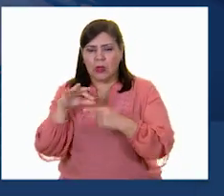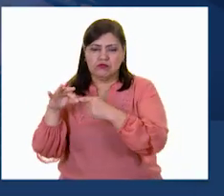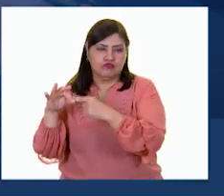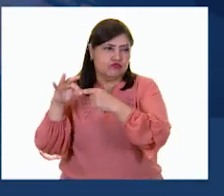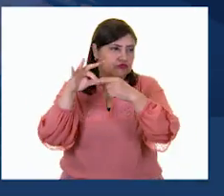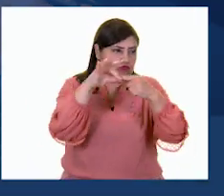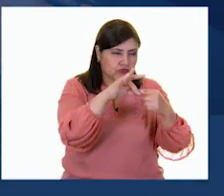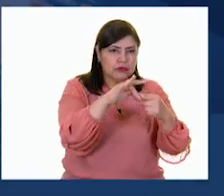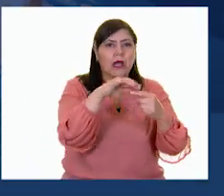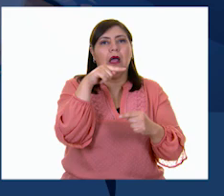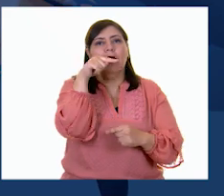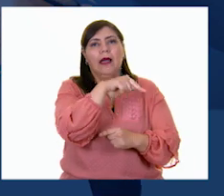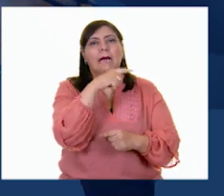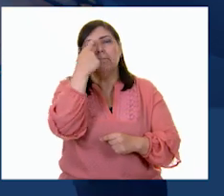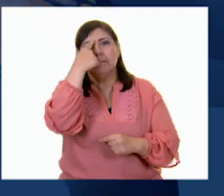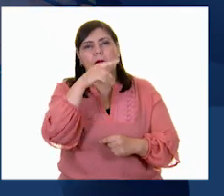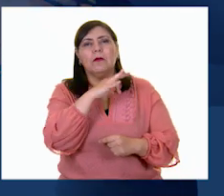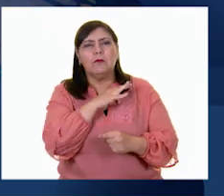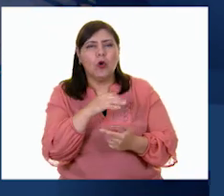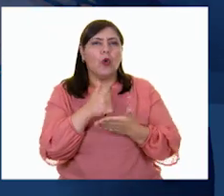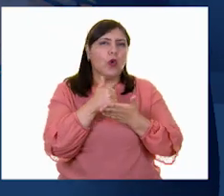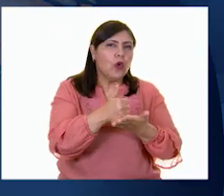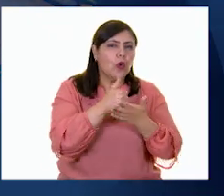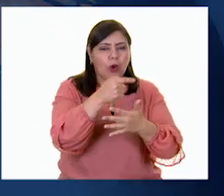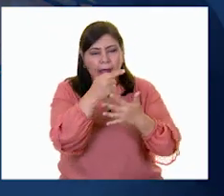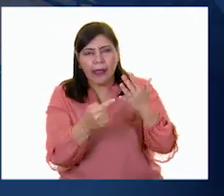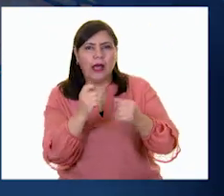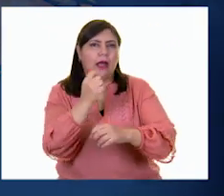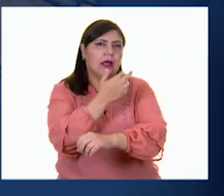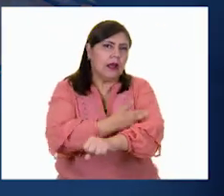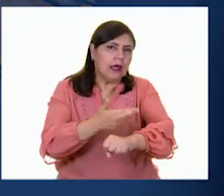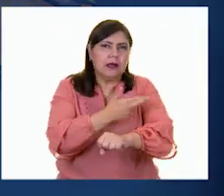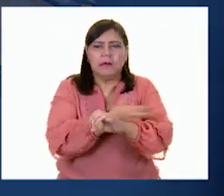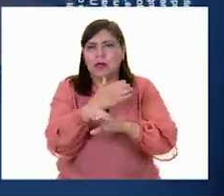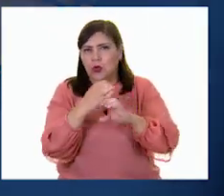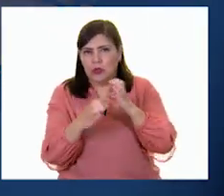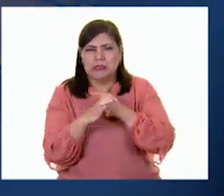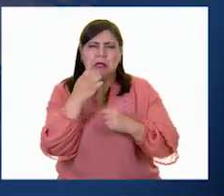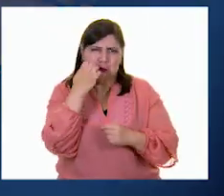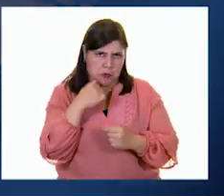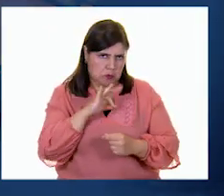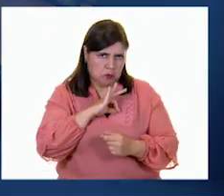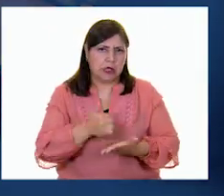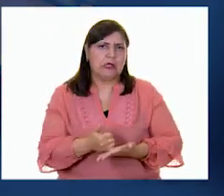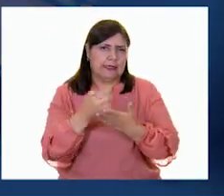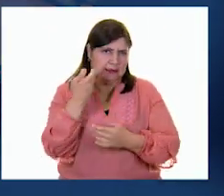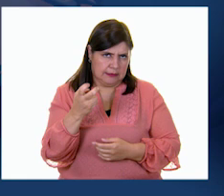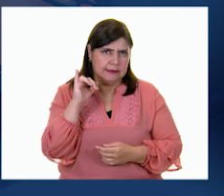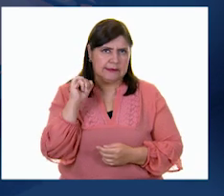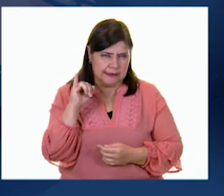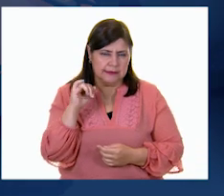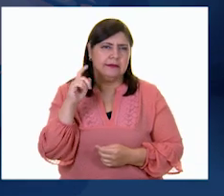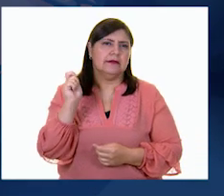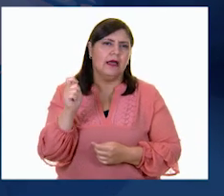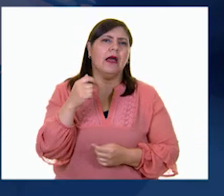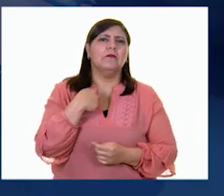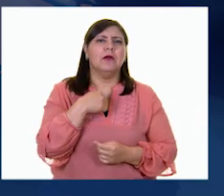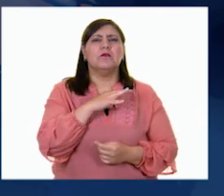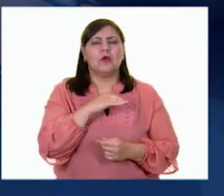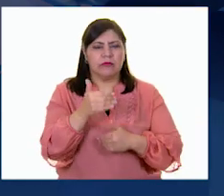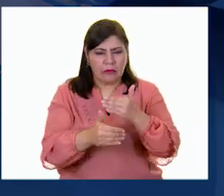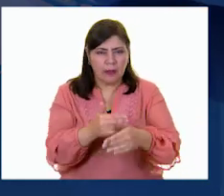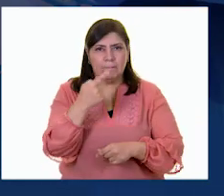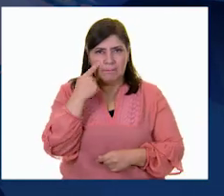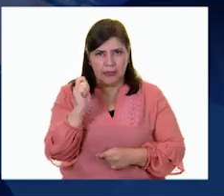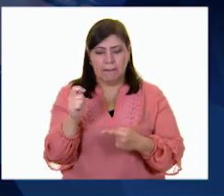recomendado únicamente a hacer por él todo lo que esté a mi alcance. En cuyo caso, con su aviso, daré los pasos necesarios al objeto.